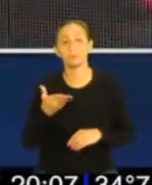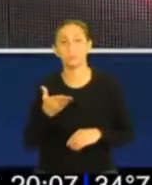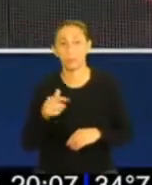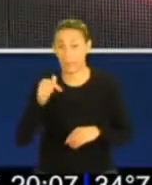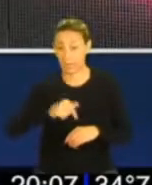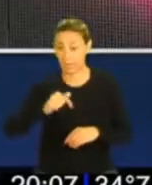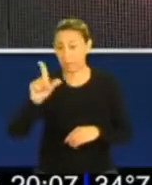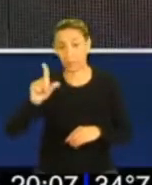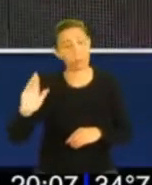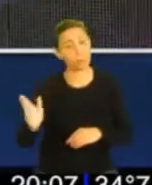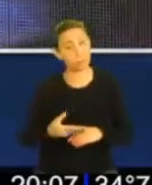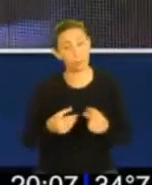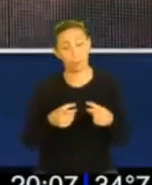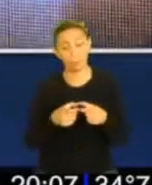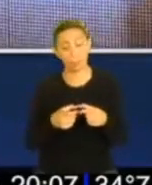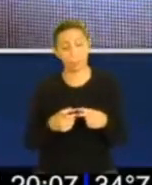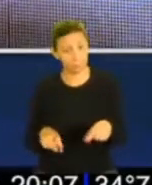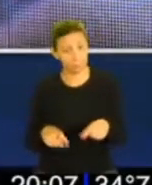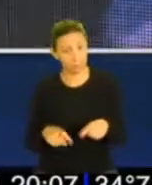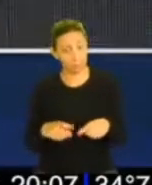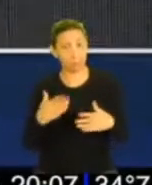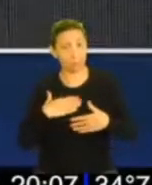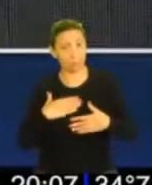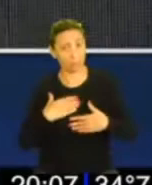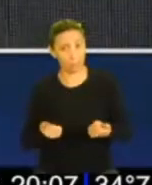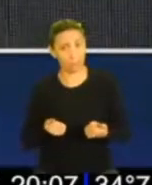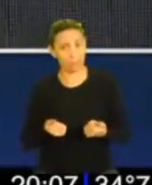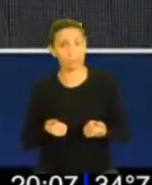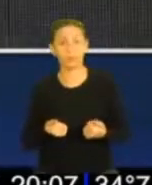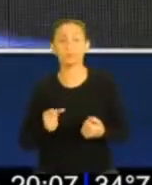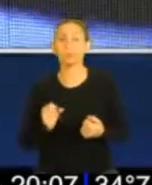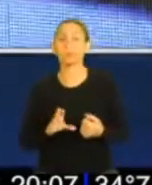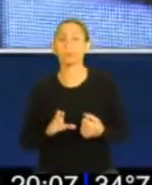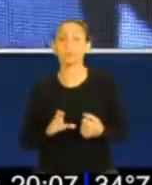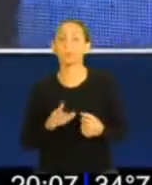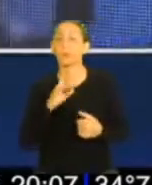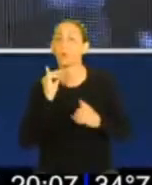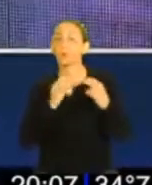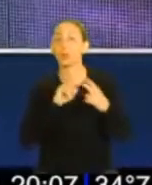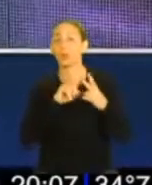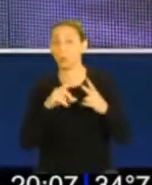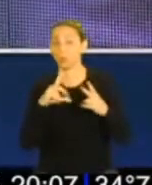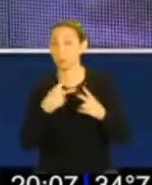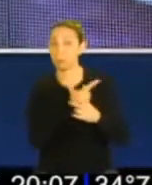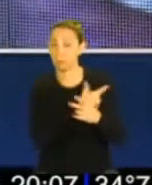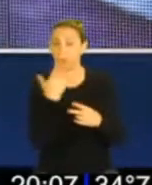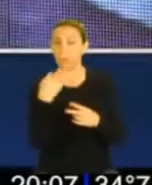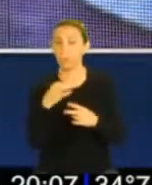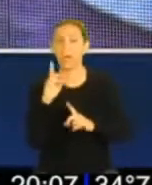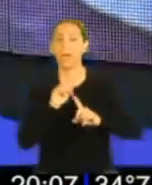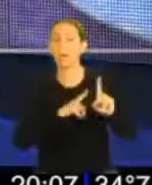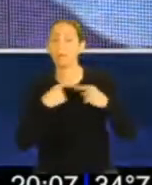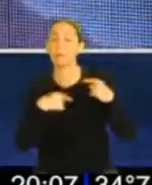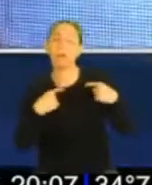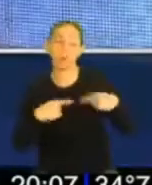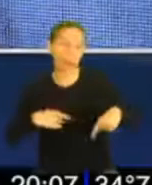estaremos solicitando aquí y en el país el pase, este pase sanitario, que es solamente consignar 2 dosis de vacuna para